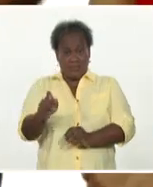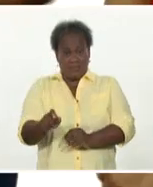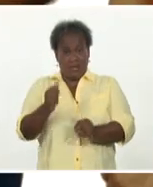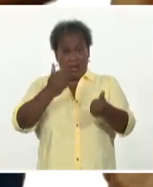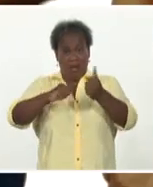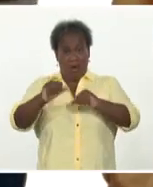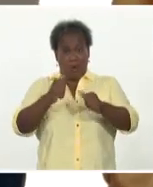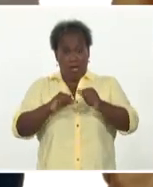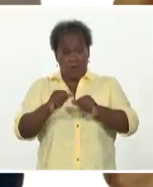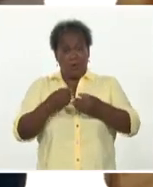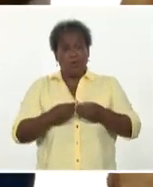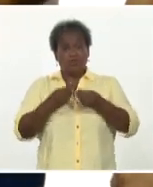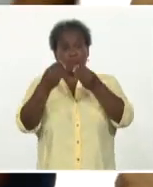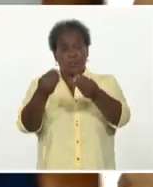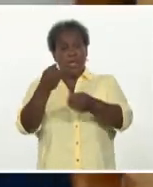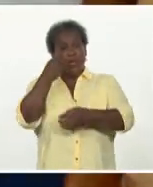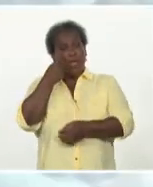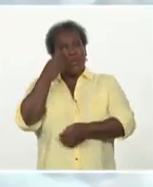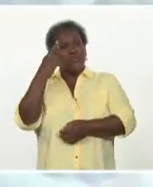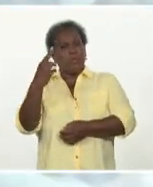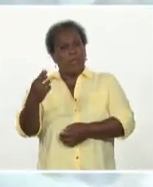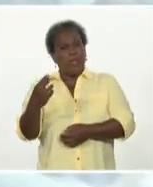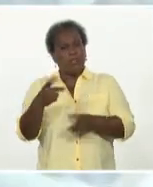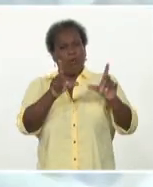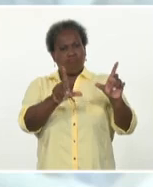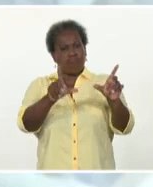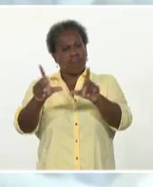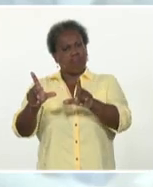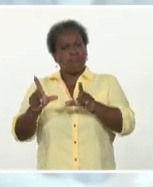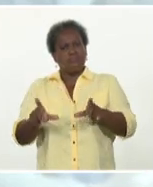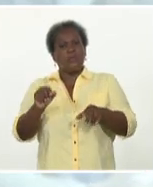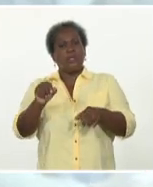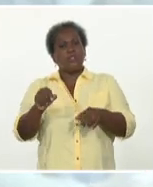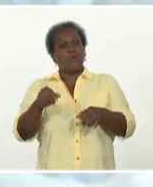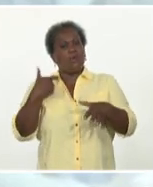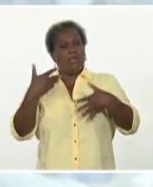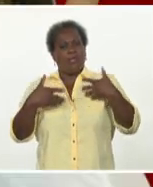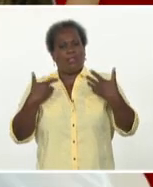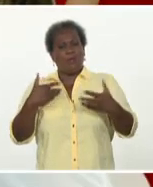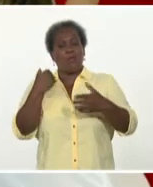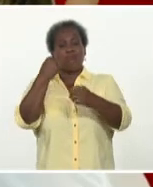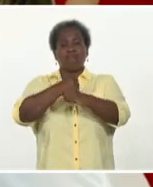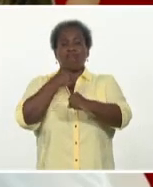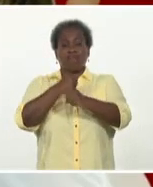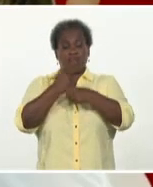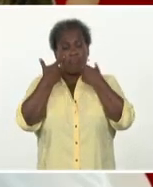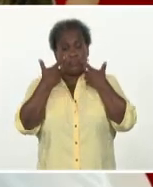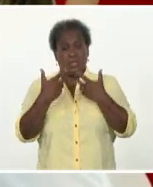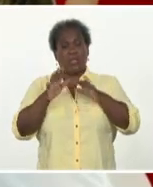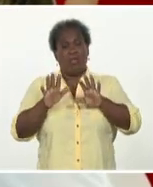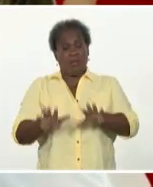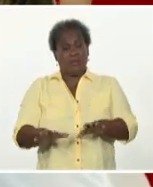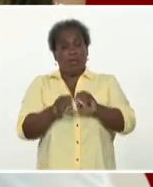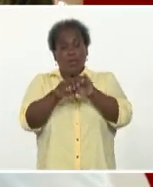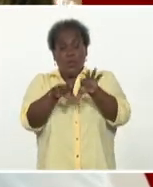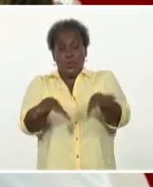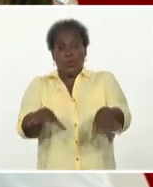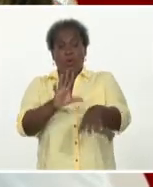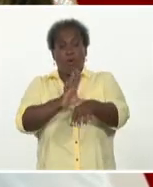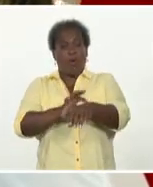laboratorio merecieron distinciones y reconocimientos, un estímulo a una labor imprescindible para evitar la propagación de